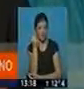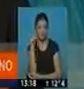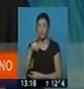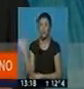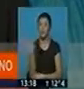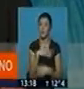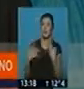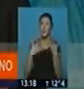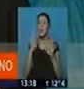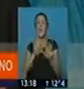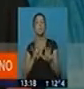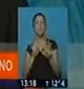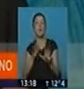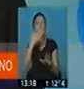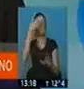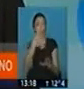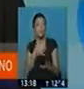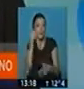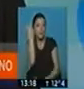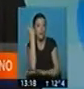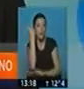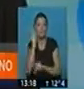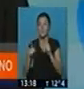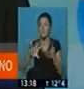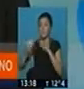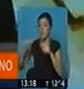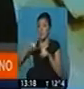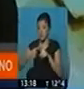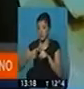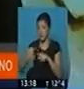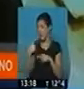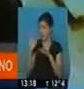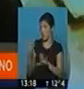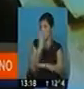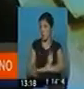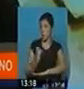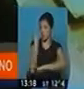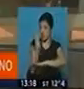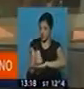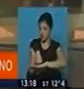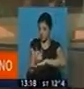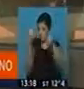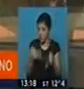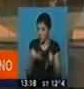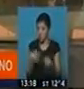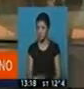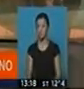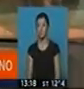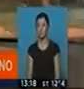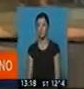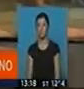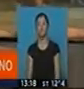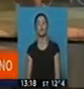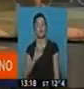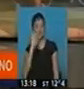todas esperando medidas económicas y también movimientos políticos. Claro, esperando que haya un jefe de gobierno legitimado. Exactamente. Sí, notable la persistencia de